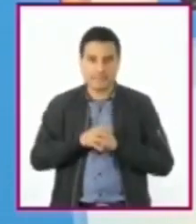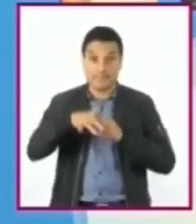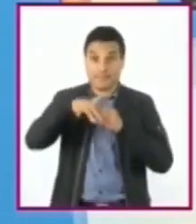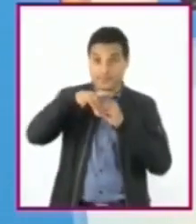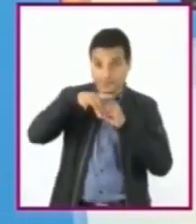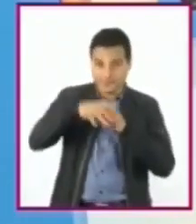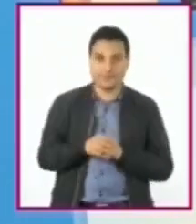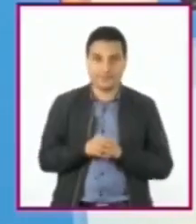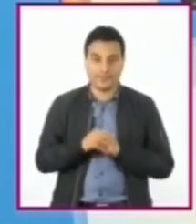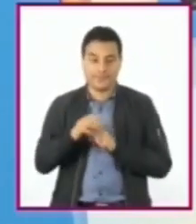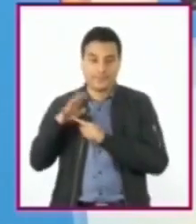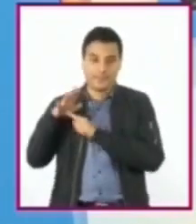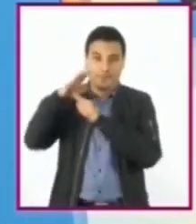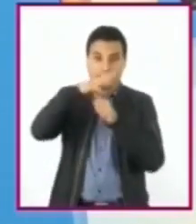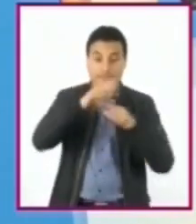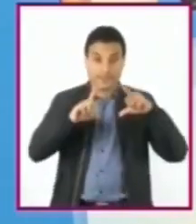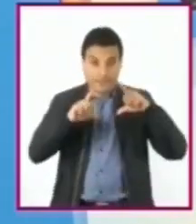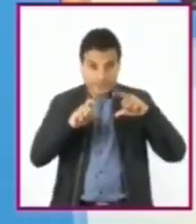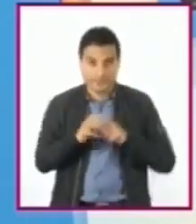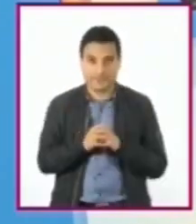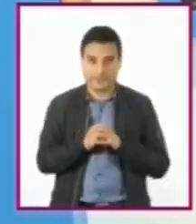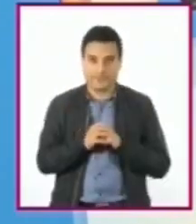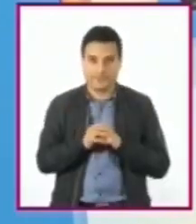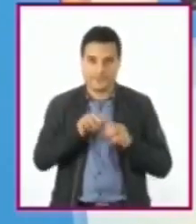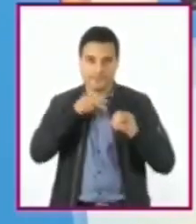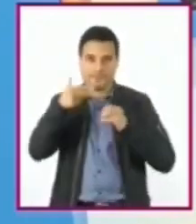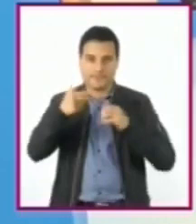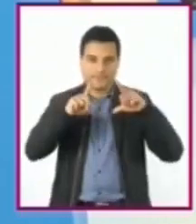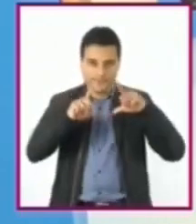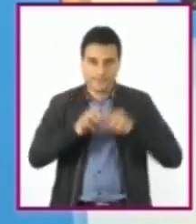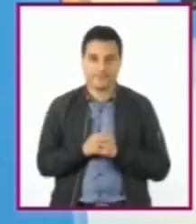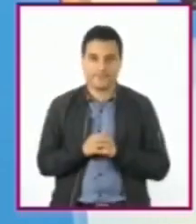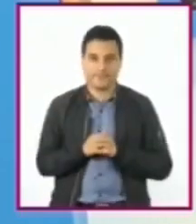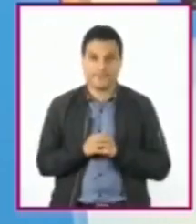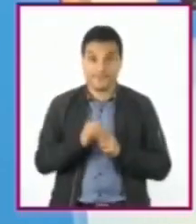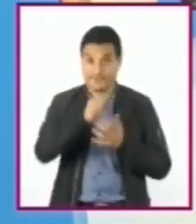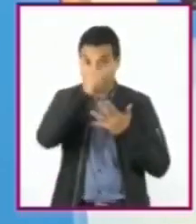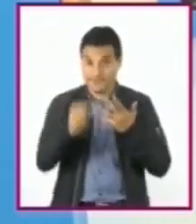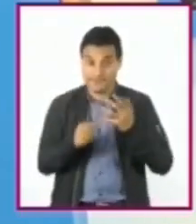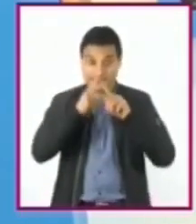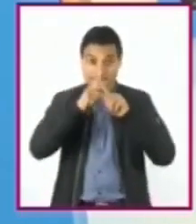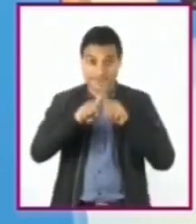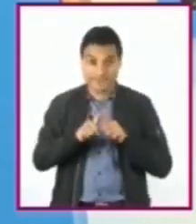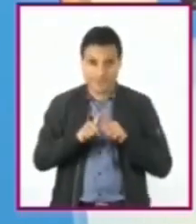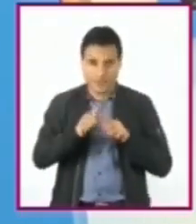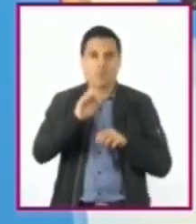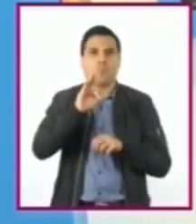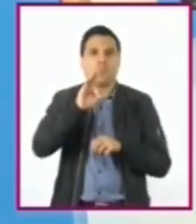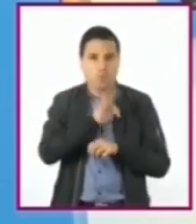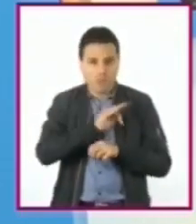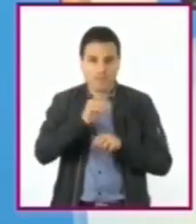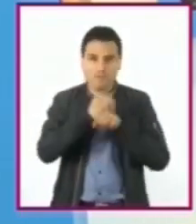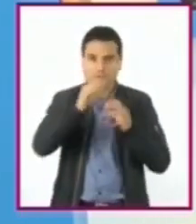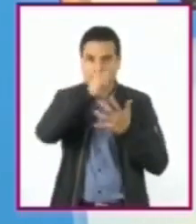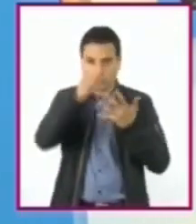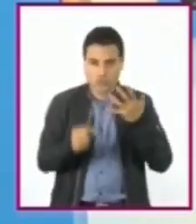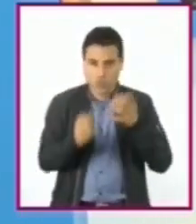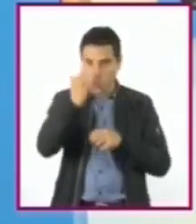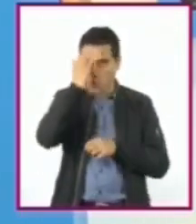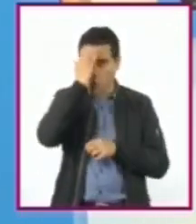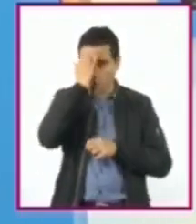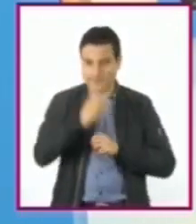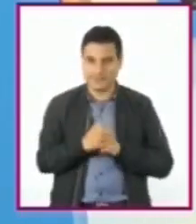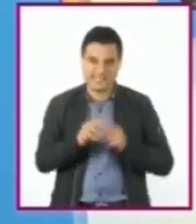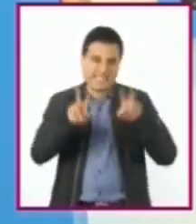de satélite. La información geográfica nos permite encontrar respuestas a problemas de ámbitos